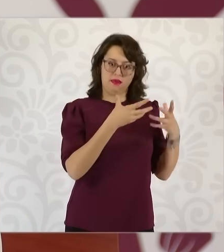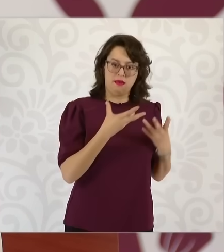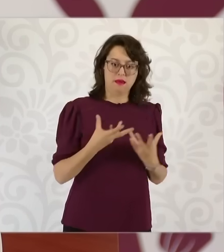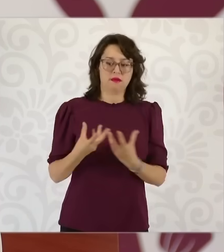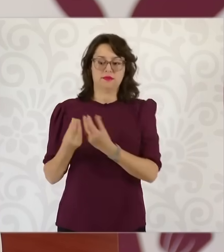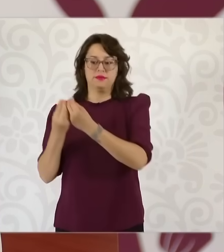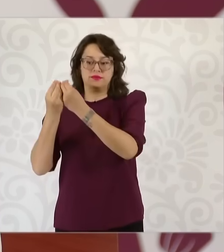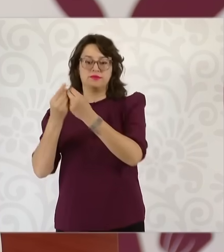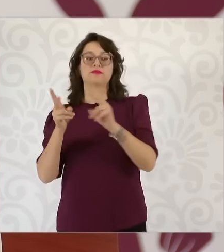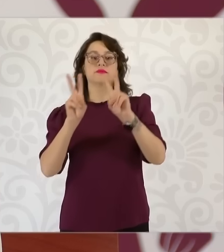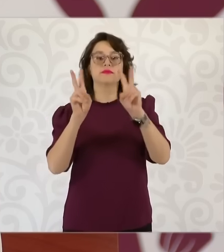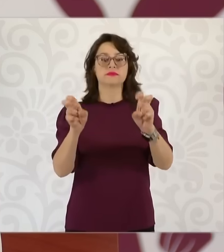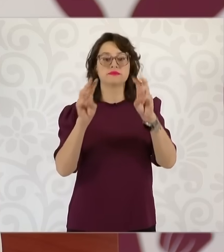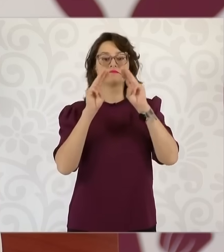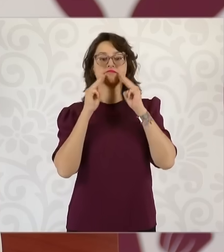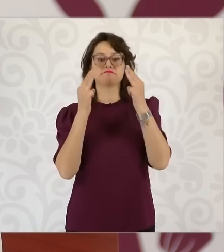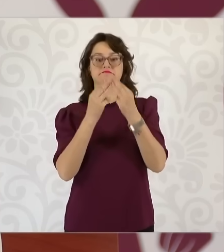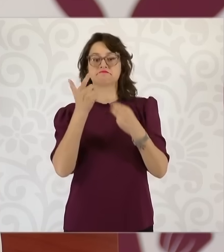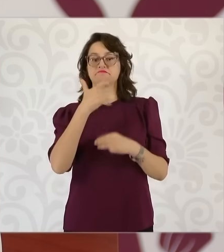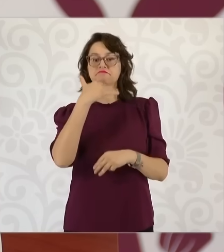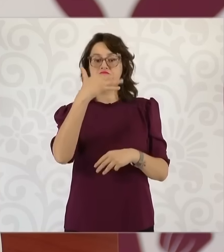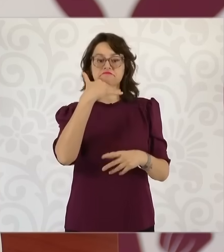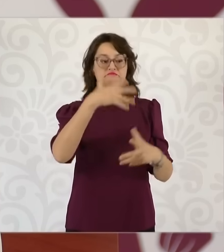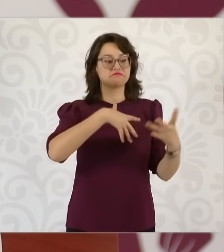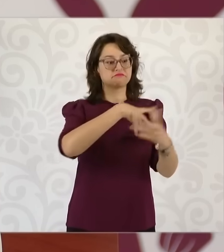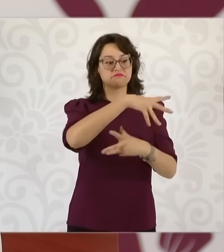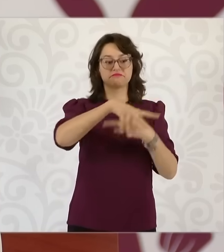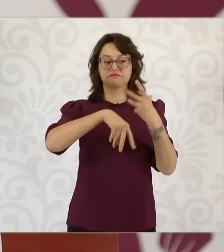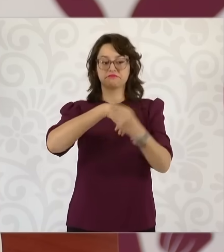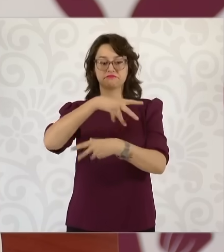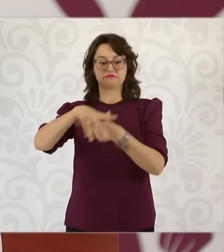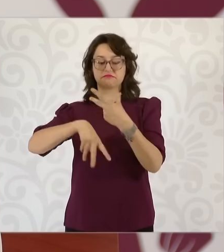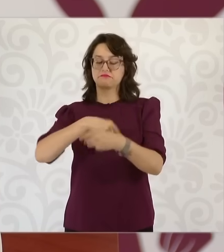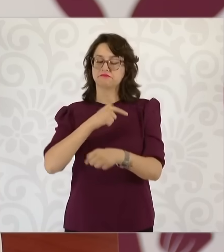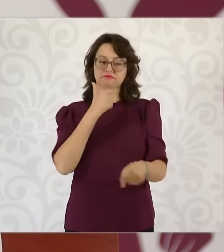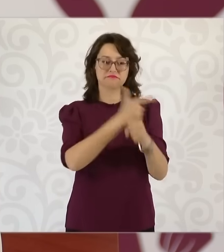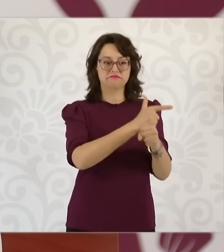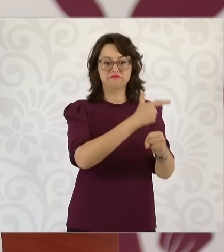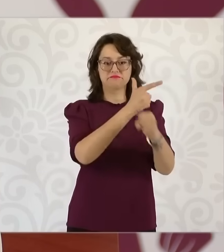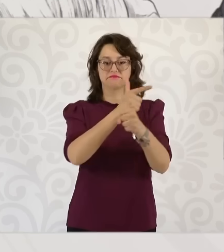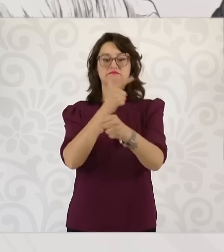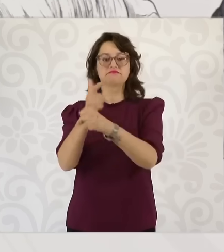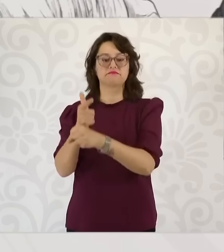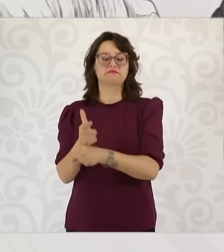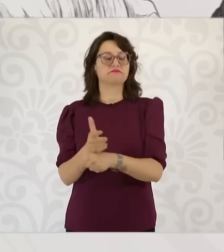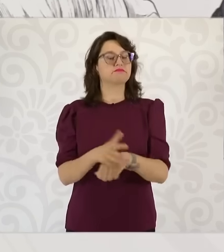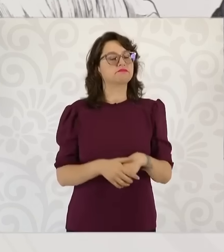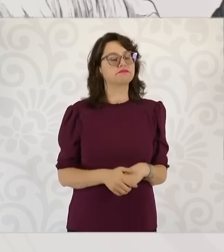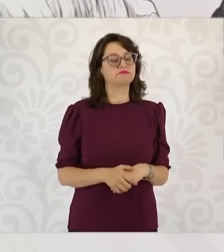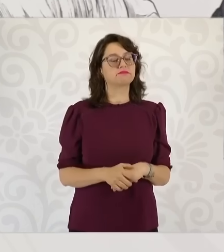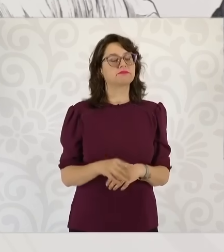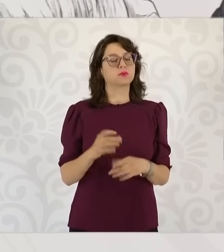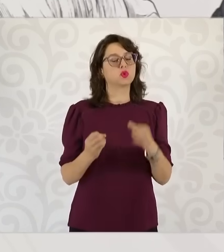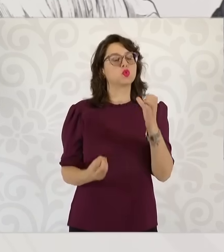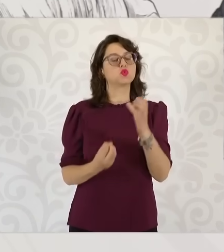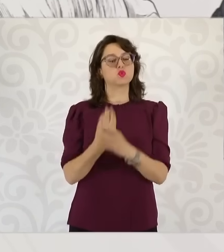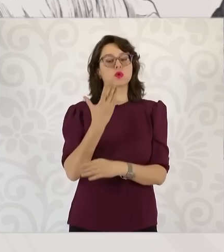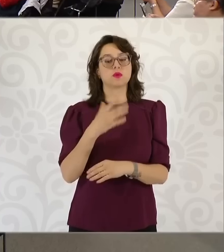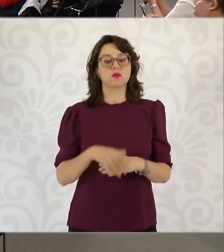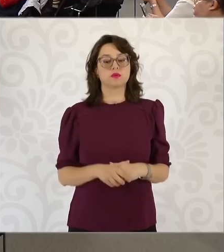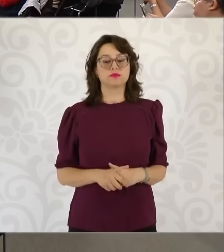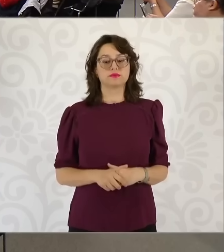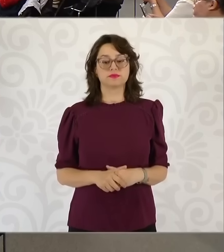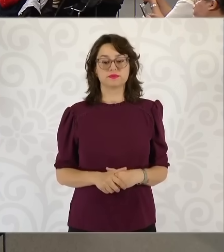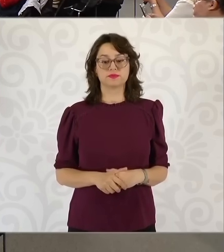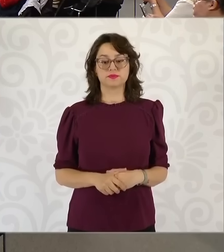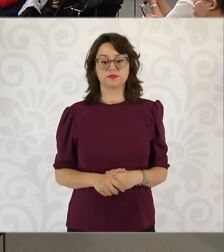para pues todo lo que tiene que ver con lavado de dinero. Entonces, estamos fortaleciendo la unidad de inteligencia financiera. ¿Y cuáles serían,